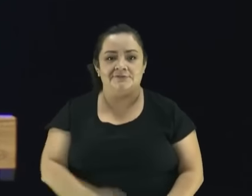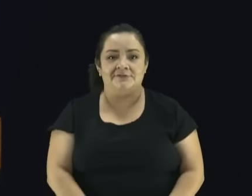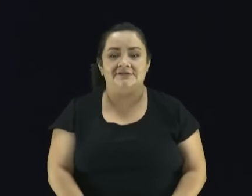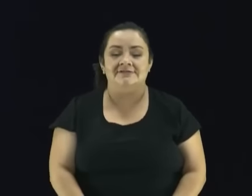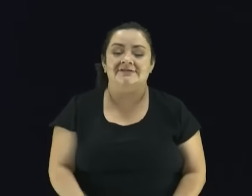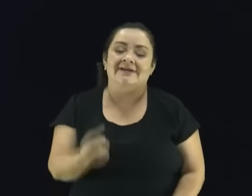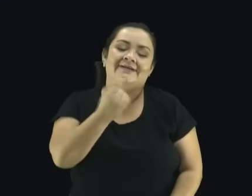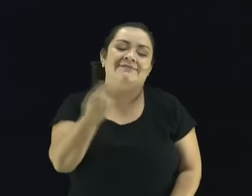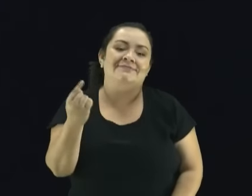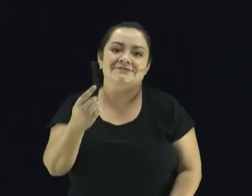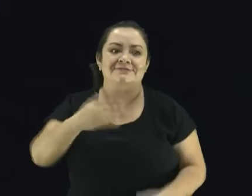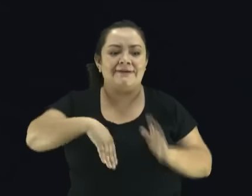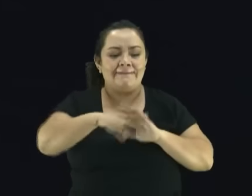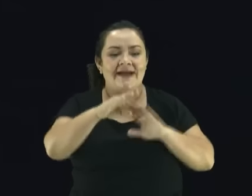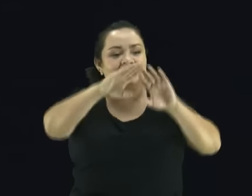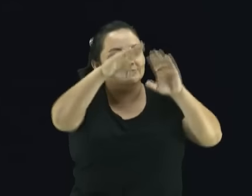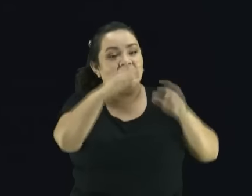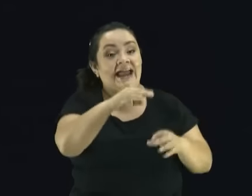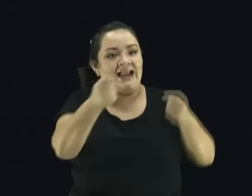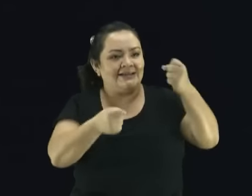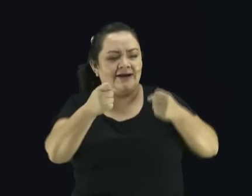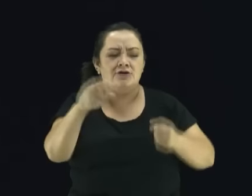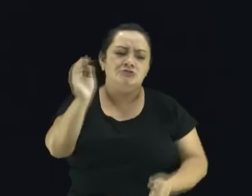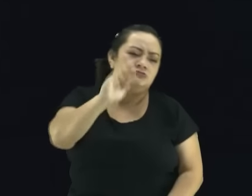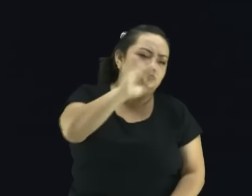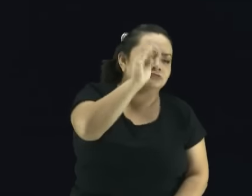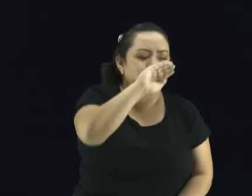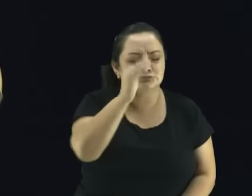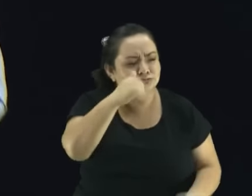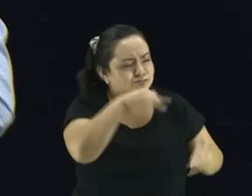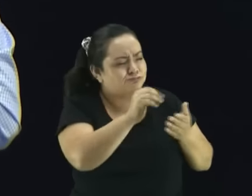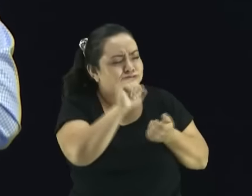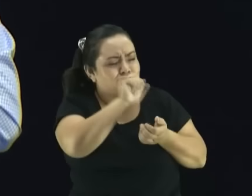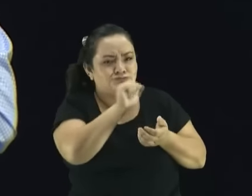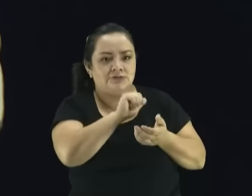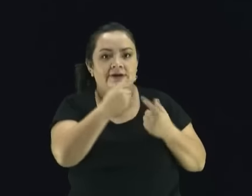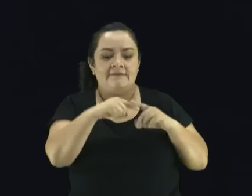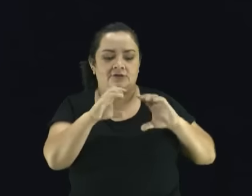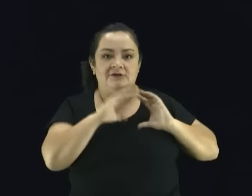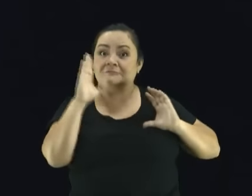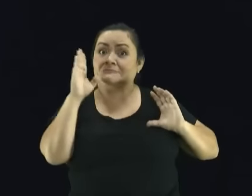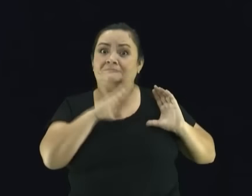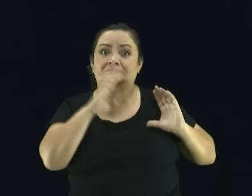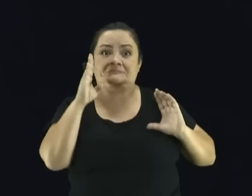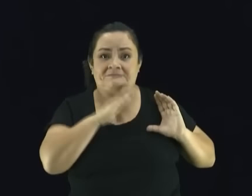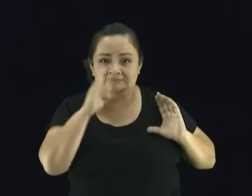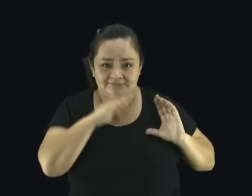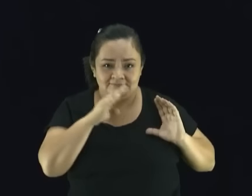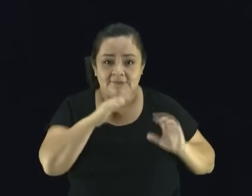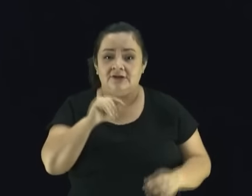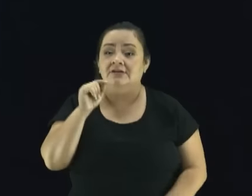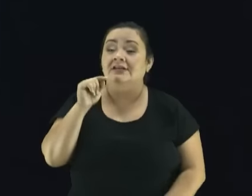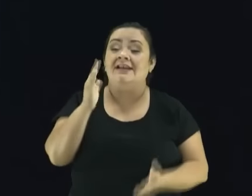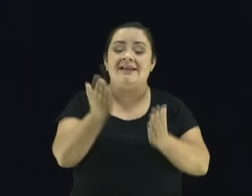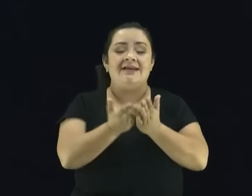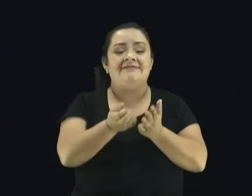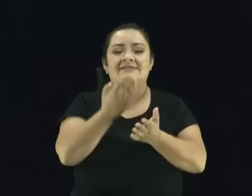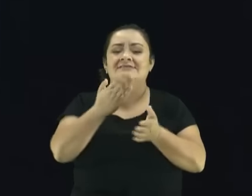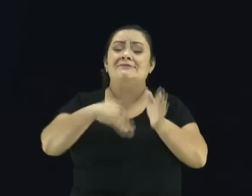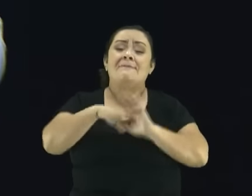que lava más su carro y pule más su carro y adora más su carro que su propio corazón cuando la Biblia dice sobre toda cosa guardada Guarda tu